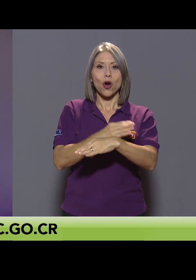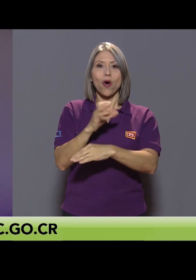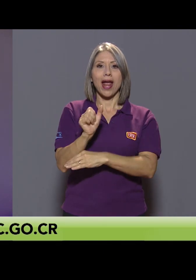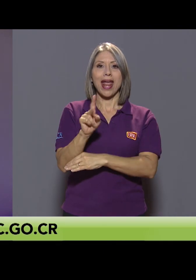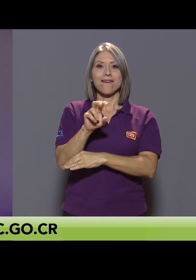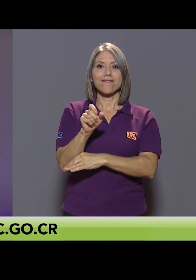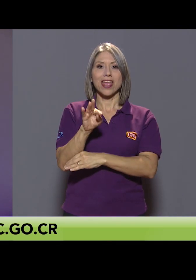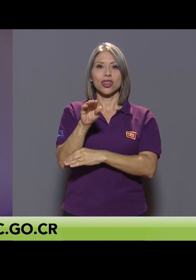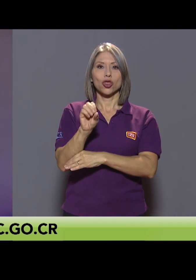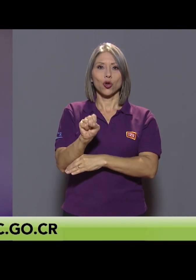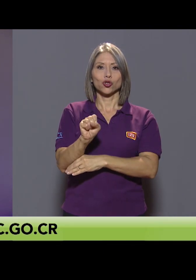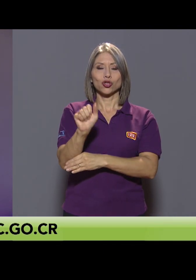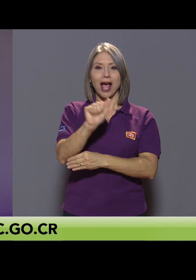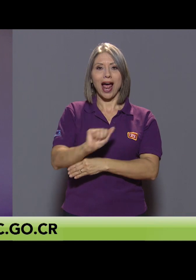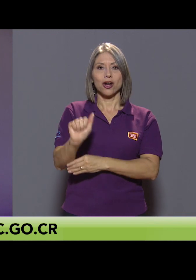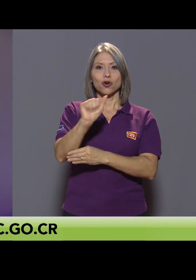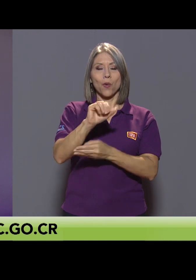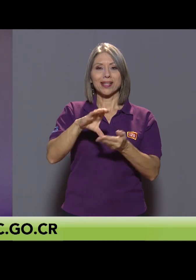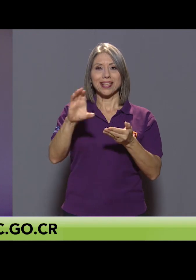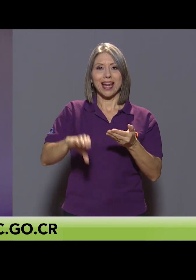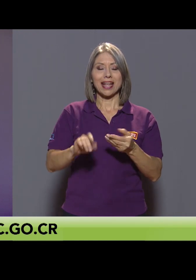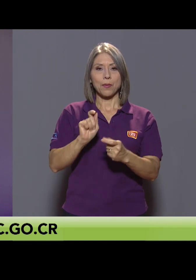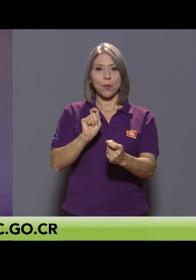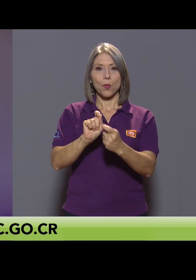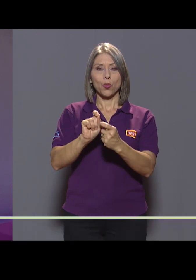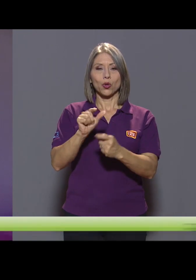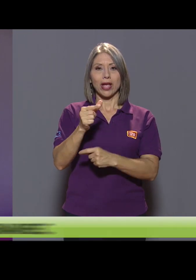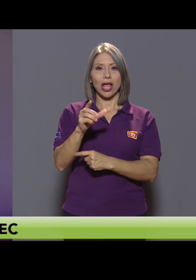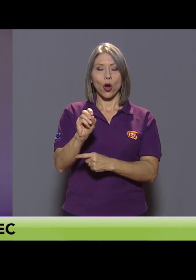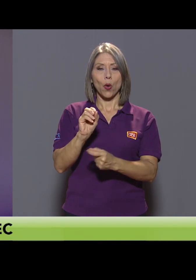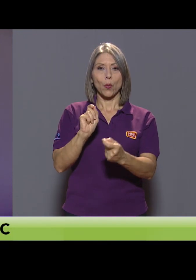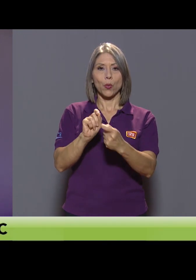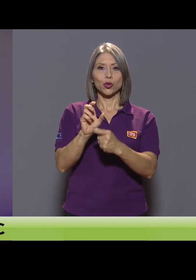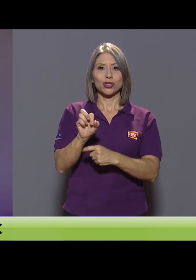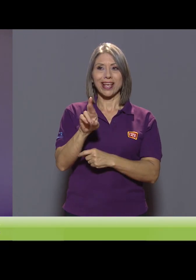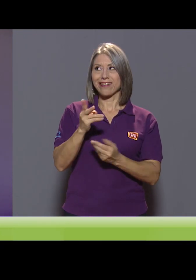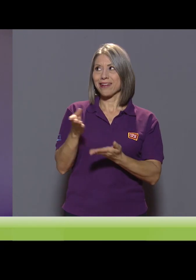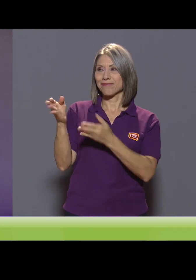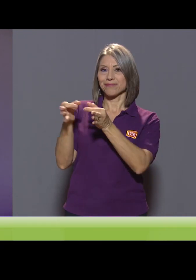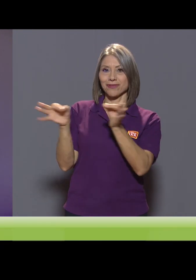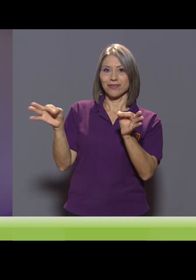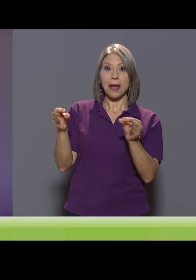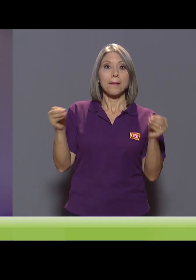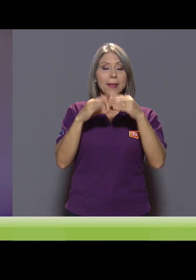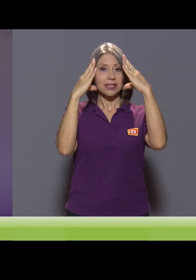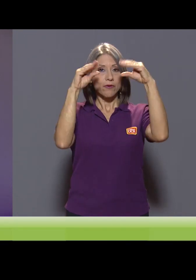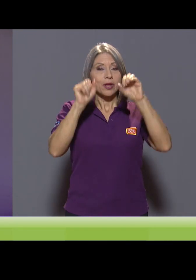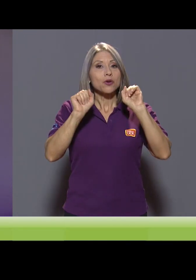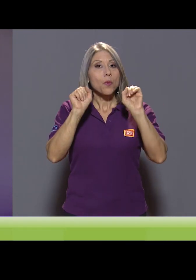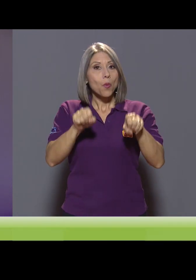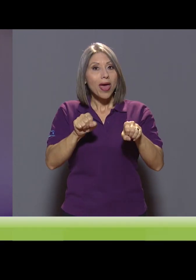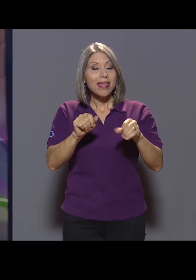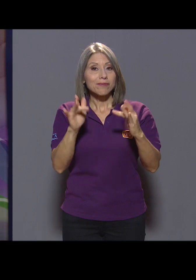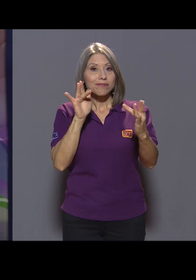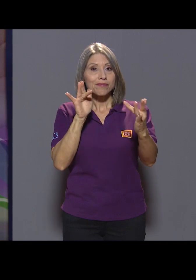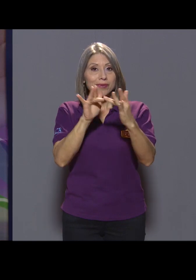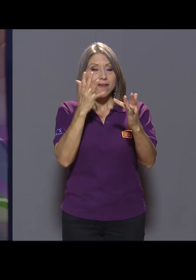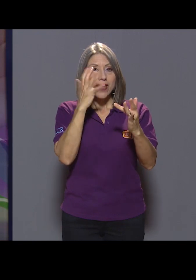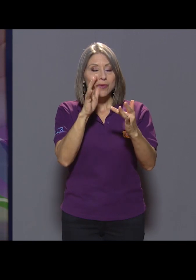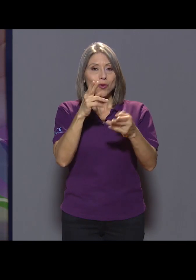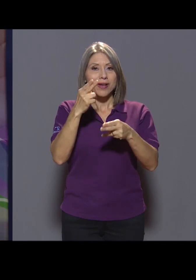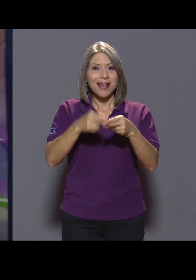eventos.cenarec.go.cr Para más información puede ingresar a la página de Facebook CENAREC.